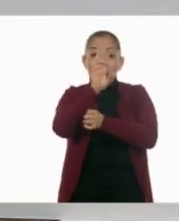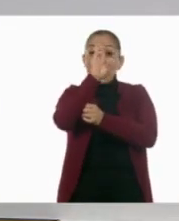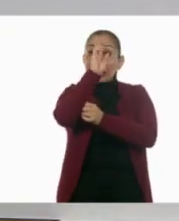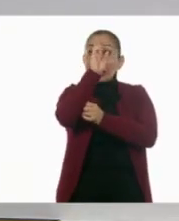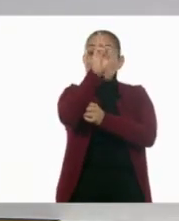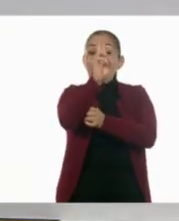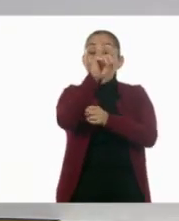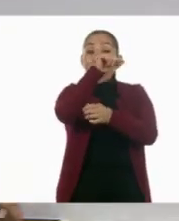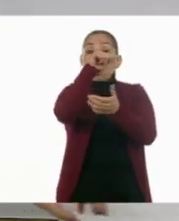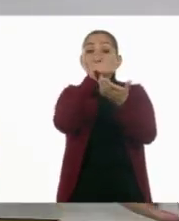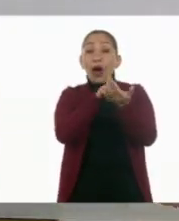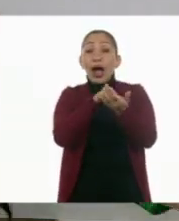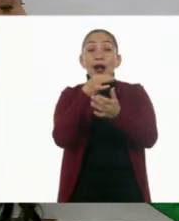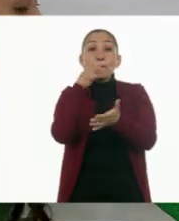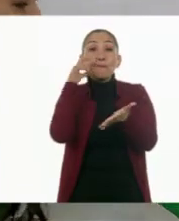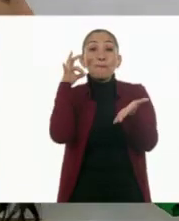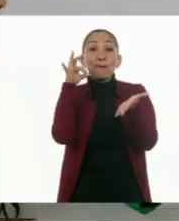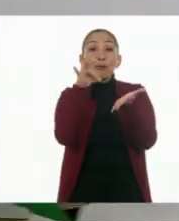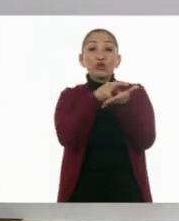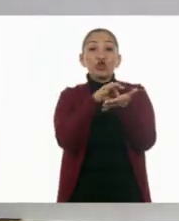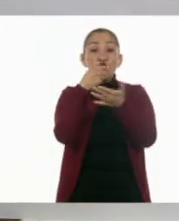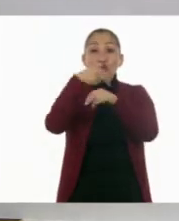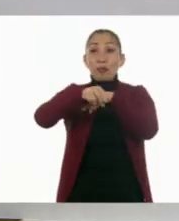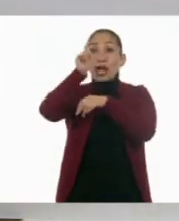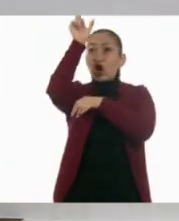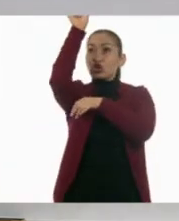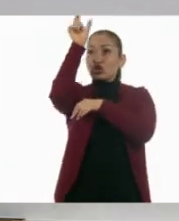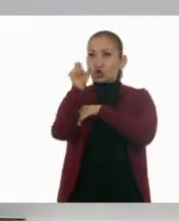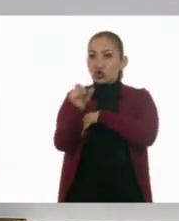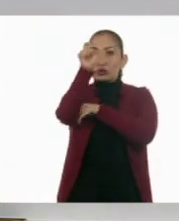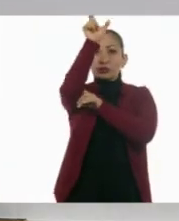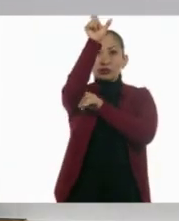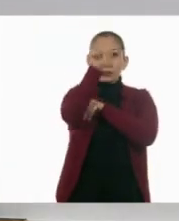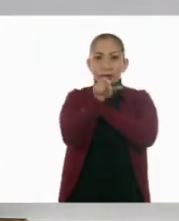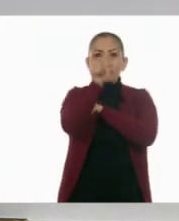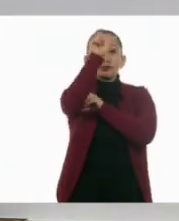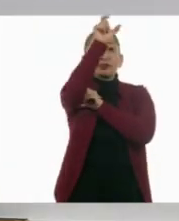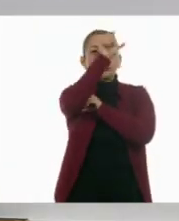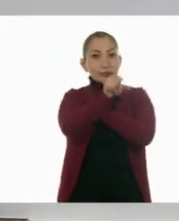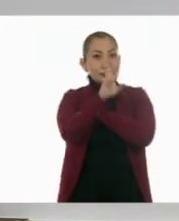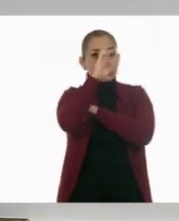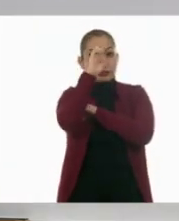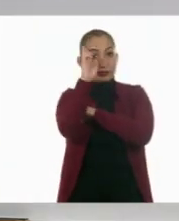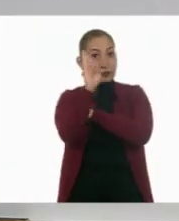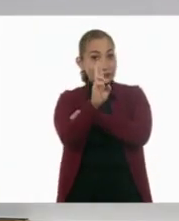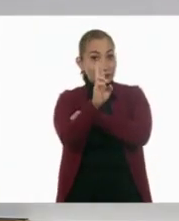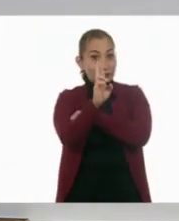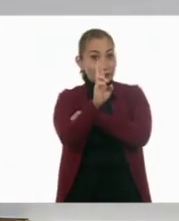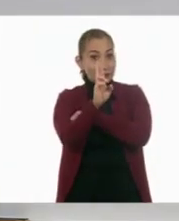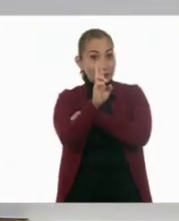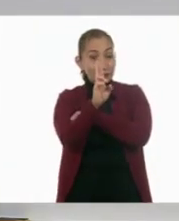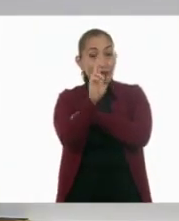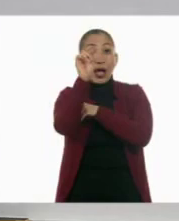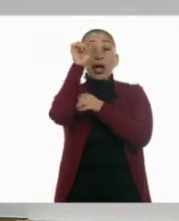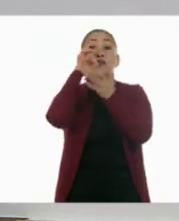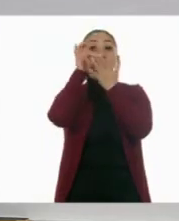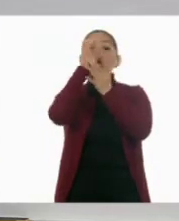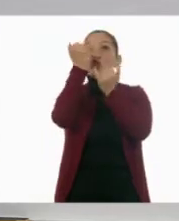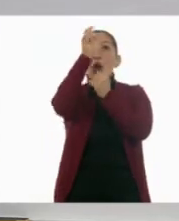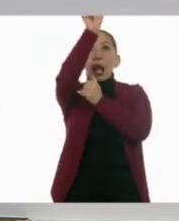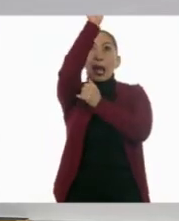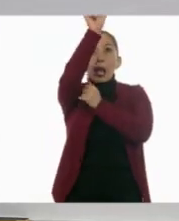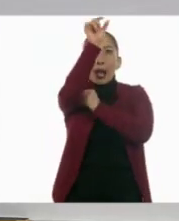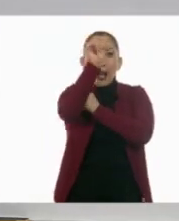respetar el orden que estaba llevando nuestros números decimales. Ajá. Entonces, vamos a bajar ese punto decimal